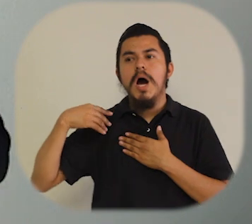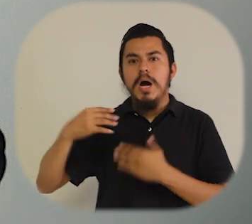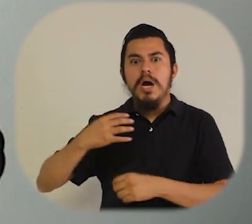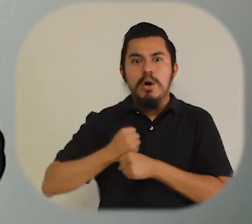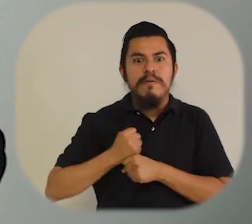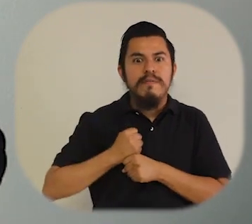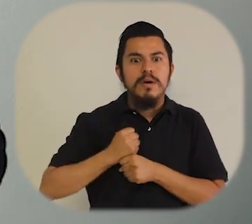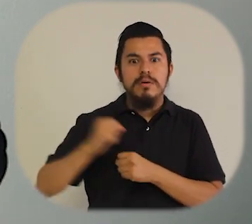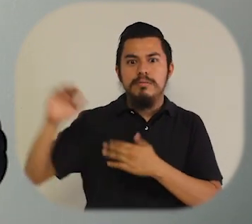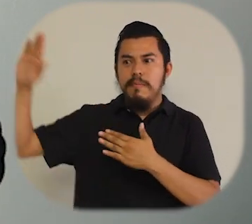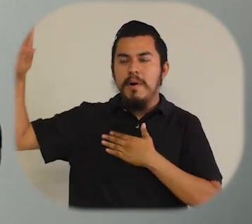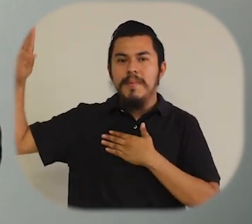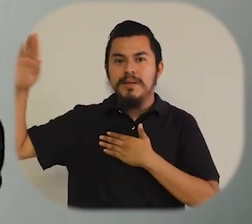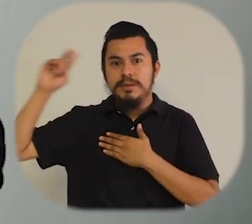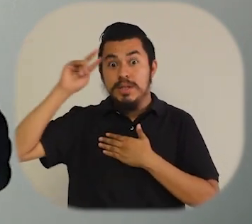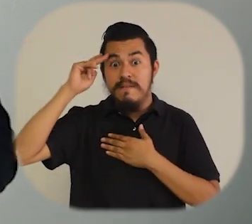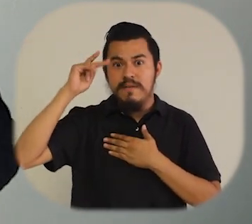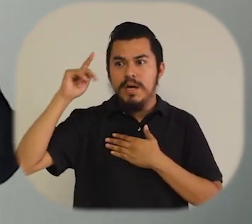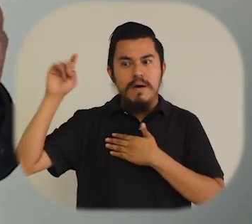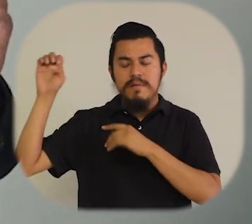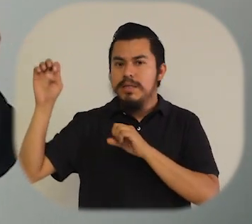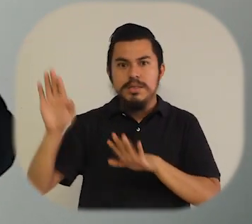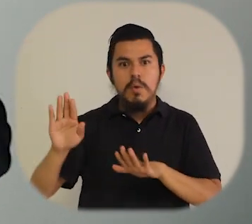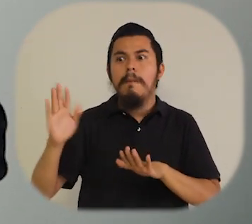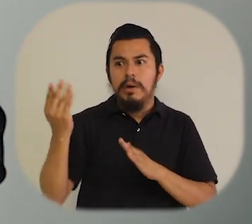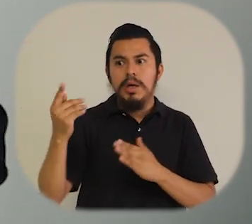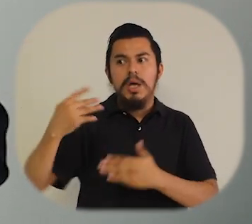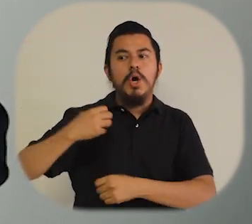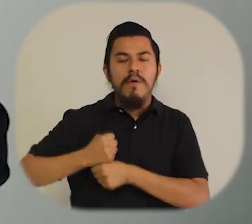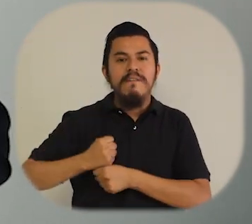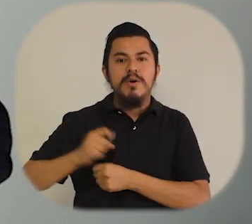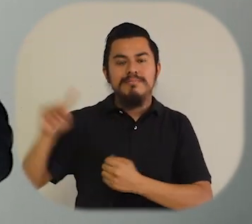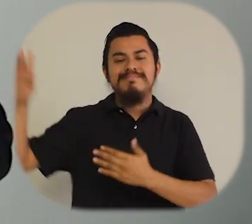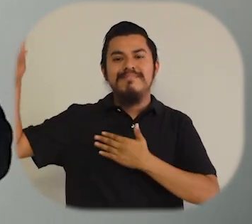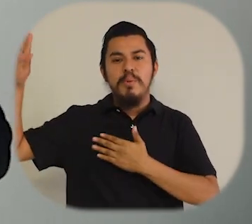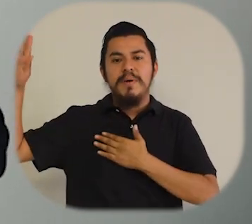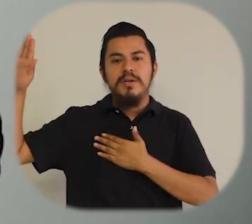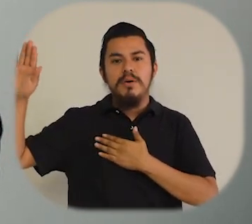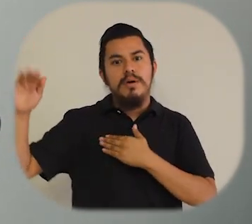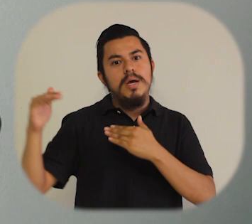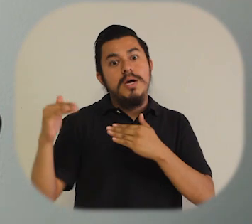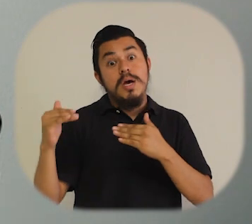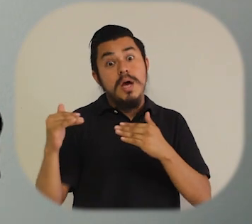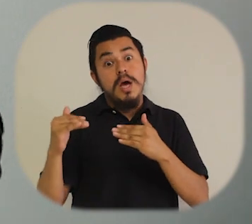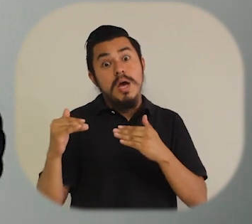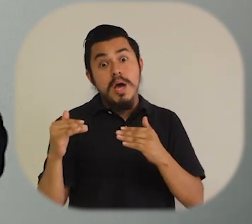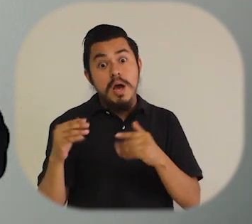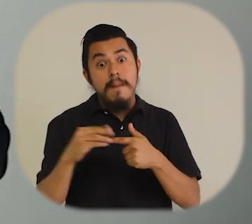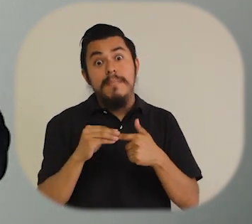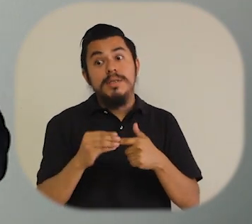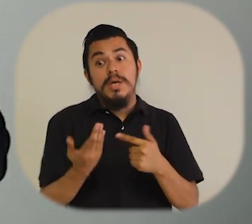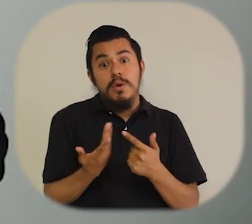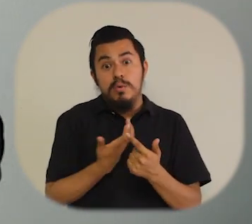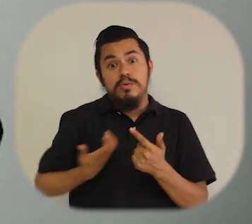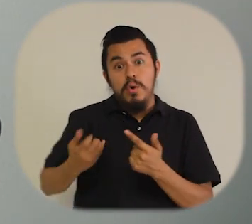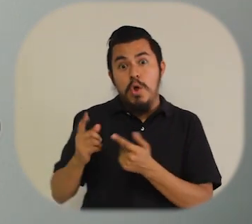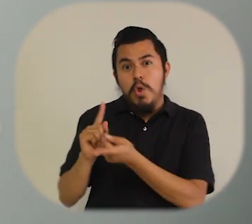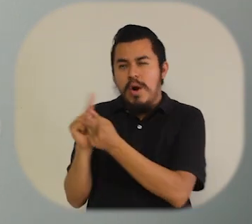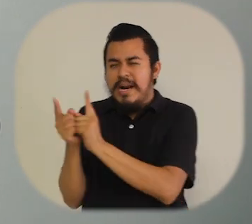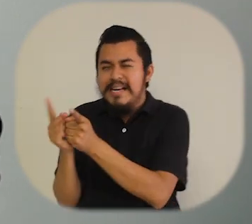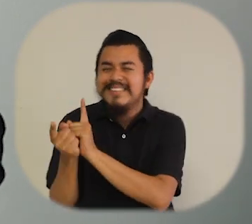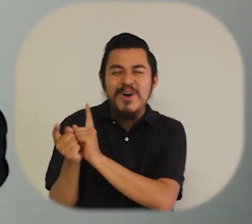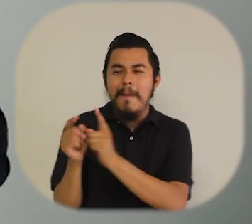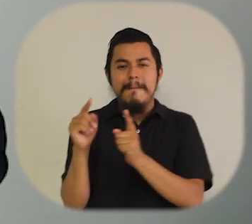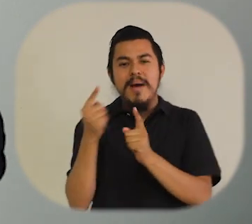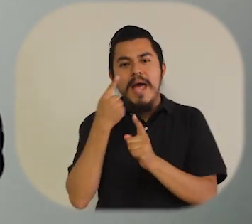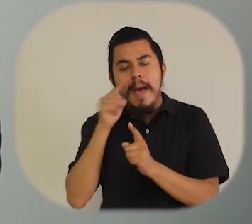bendición, especialmente cuando tenemos una relación como al mismo nivel, entonces podemos hacer una promesa. Pero el